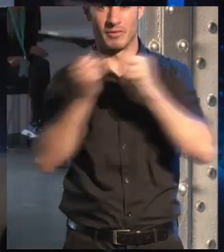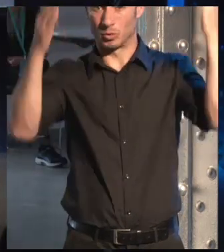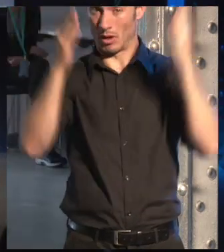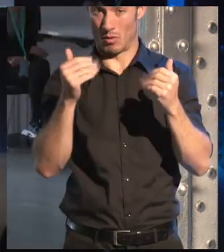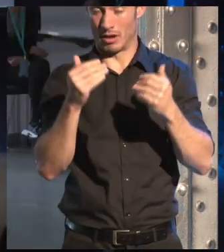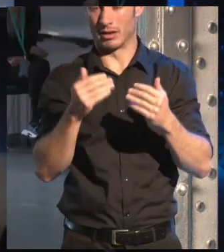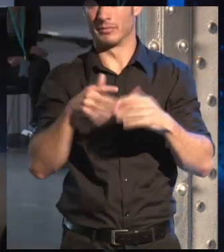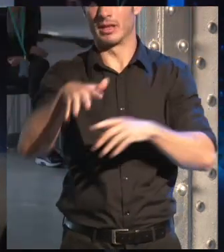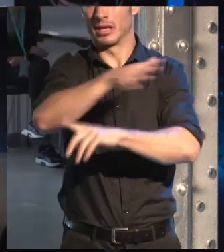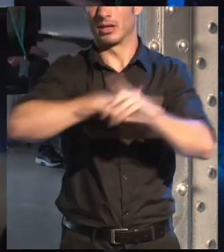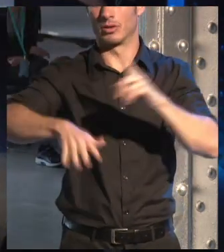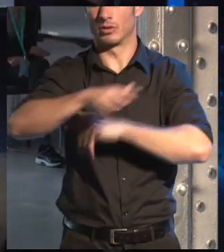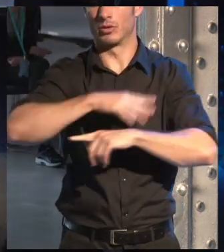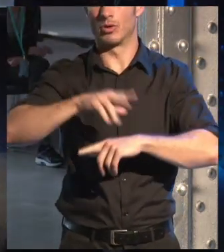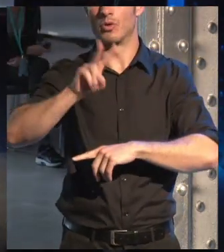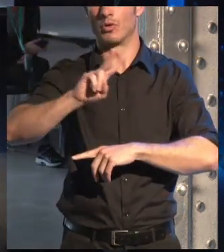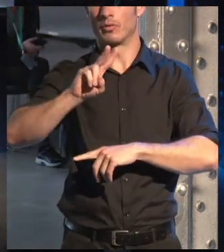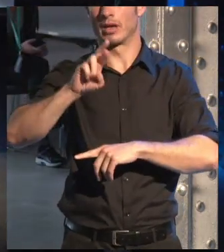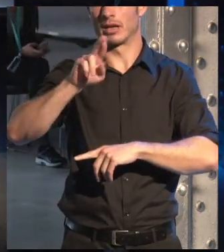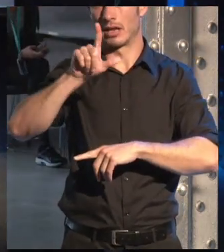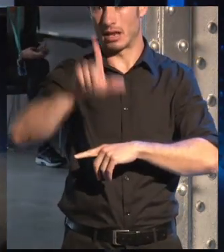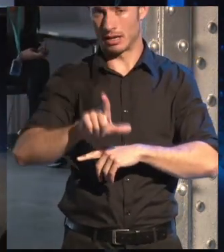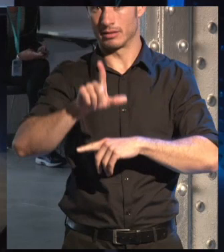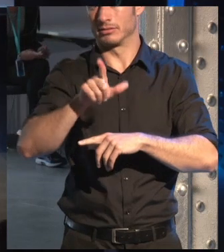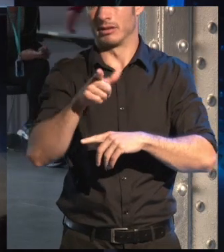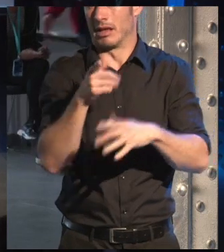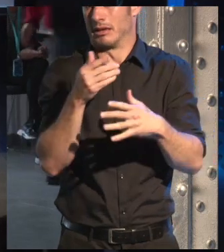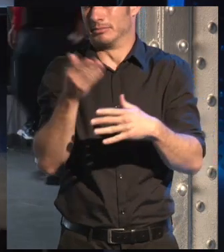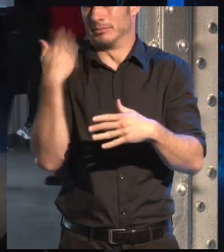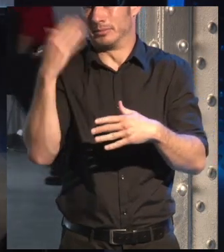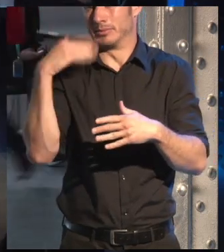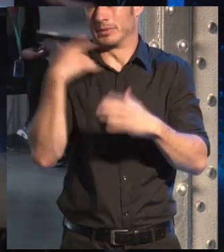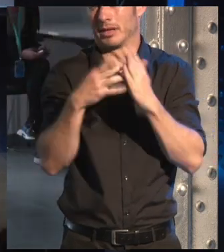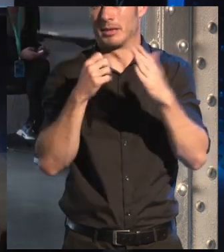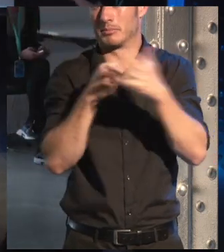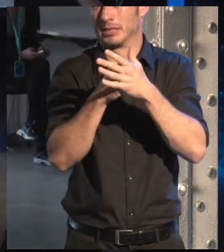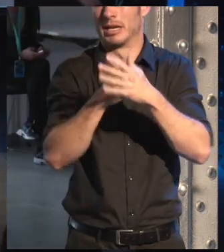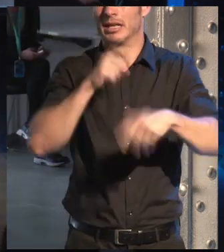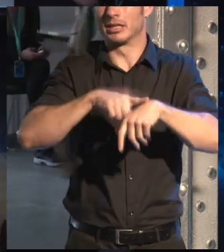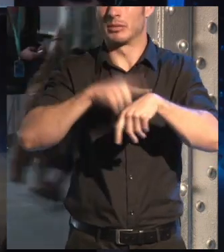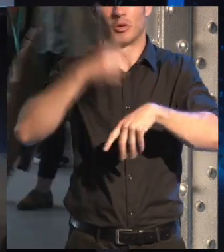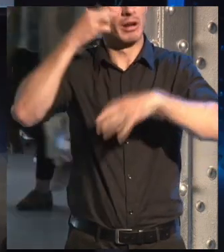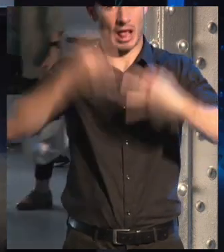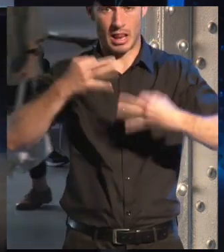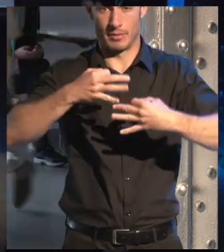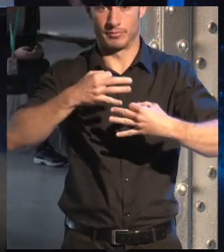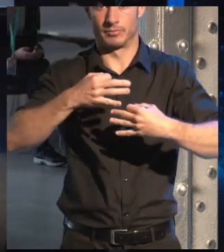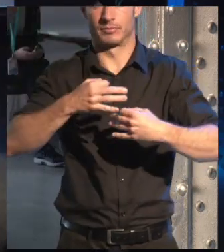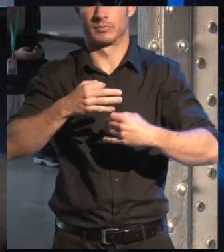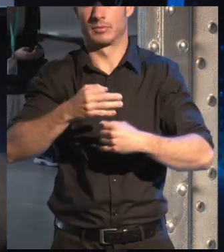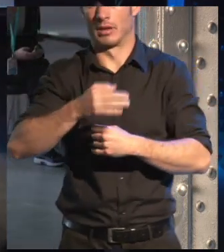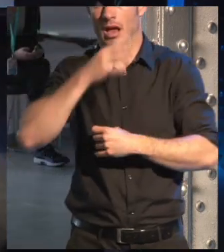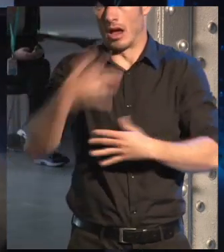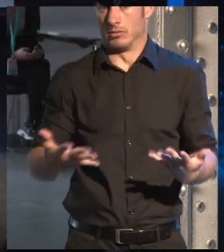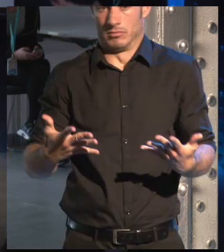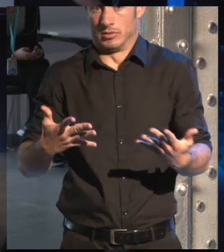VRML, alguno de vosotros los conocerá, y esto es lo máximo que daba antes para poder reproducirlo en tiempo real, ¿vale? Hoy ya con la versión de Unity nueva